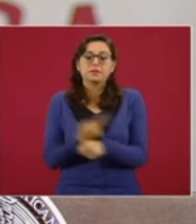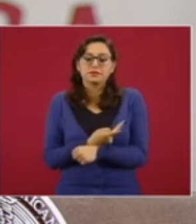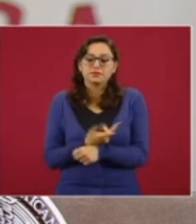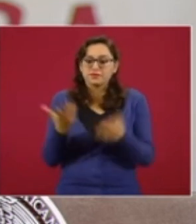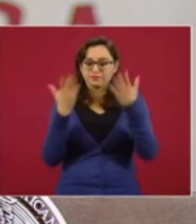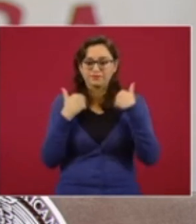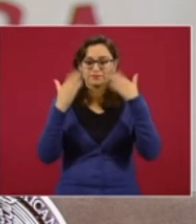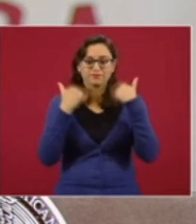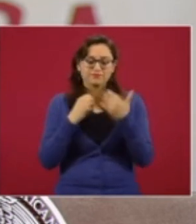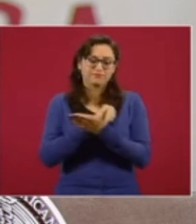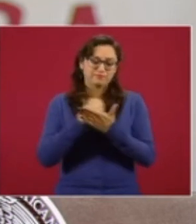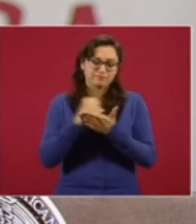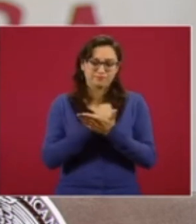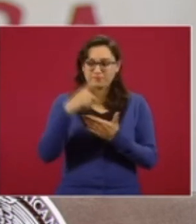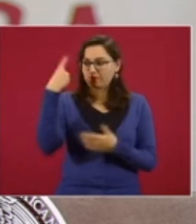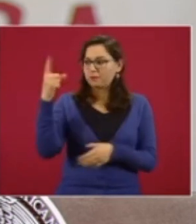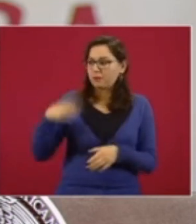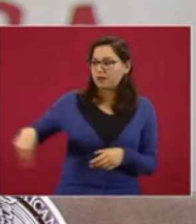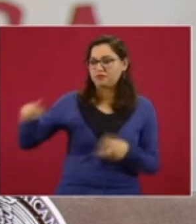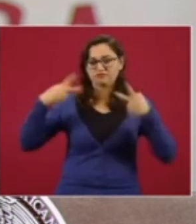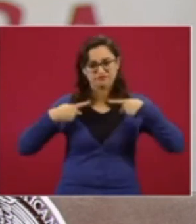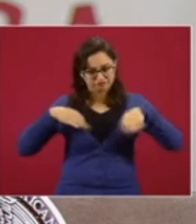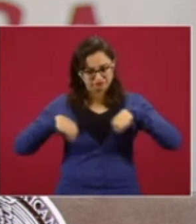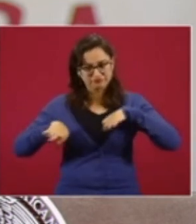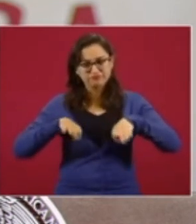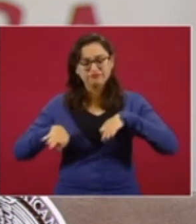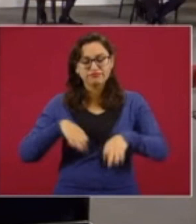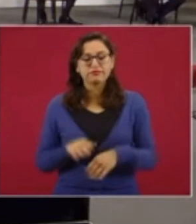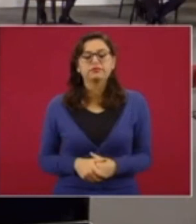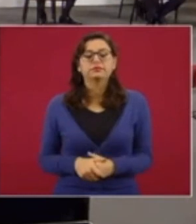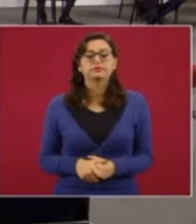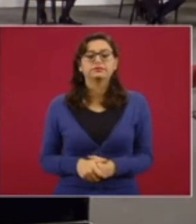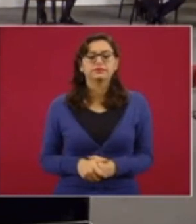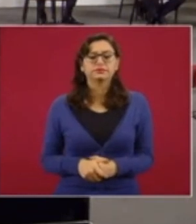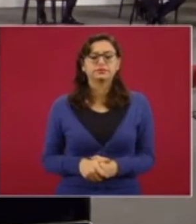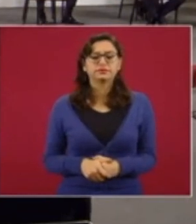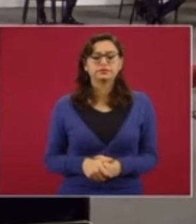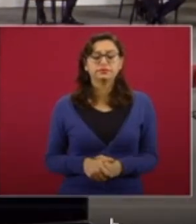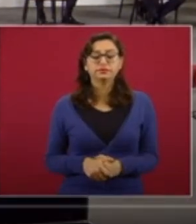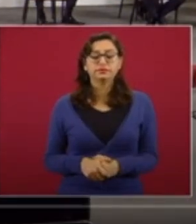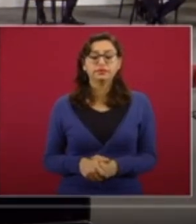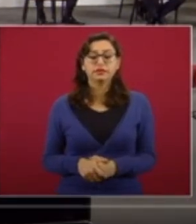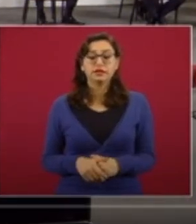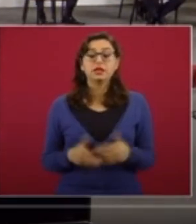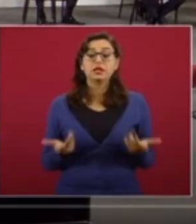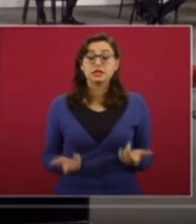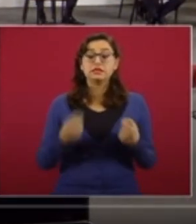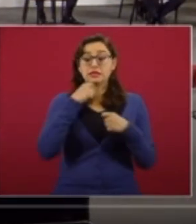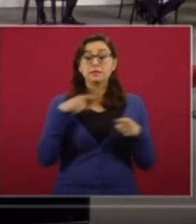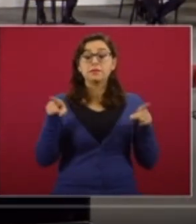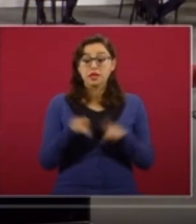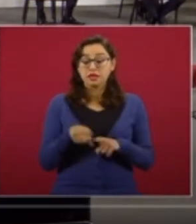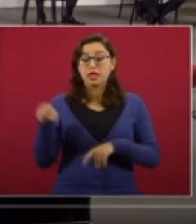destinados a los trabajadores adelante y también hay una afectación a las empresas que sí cumplen